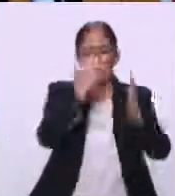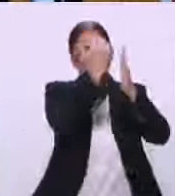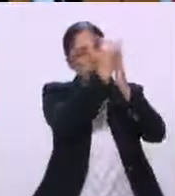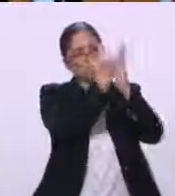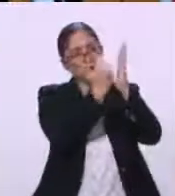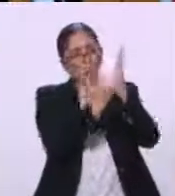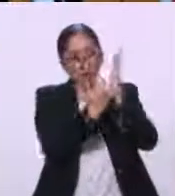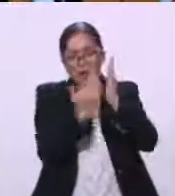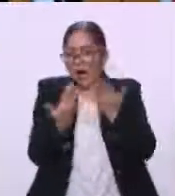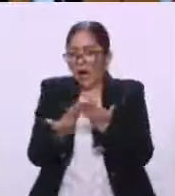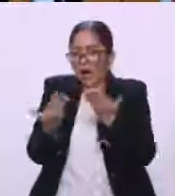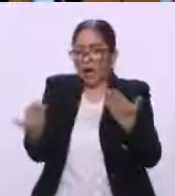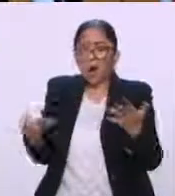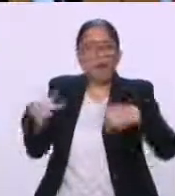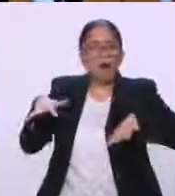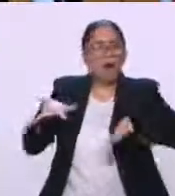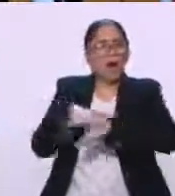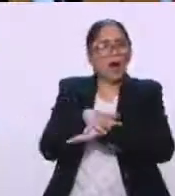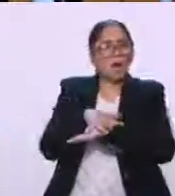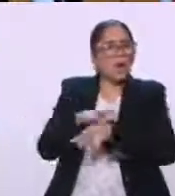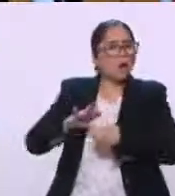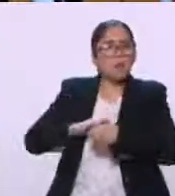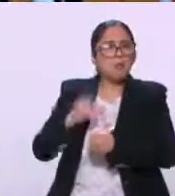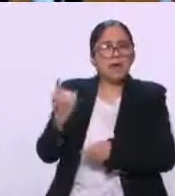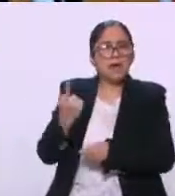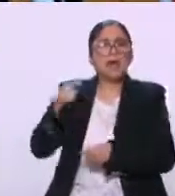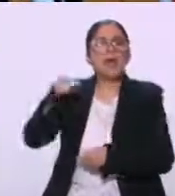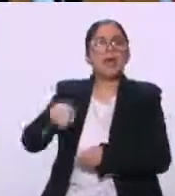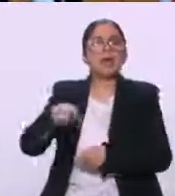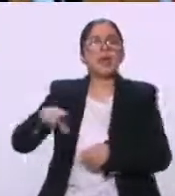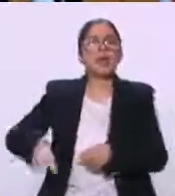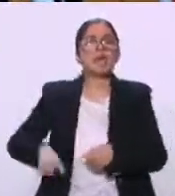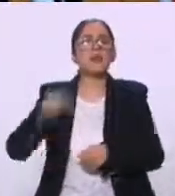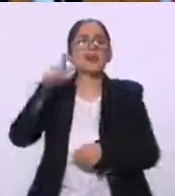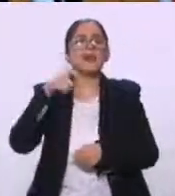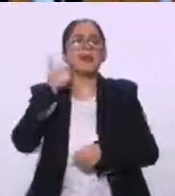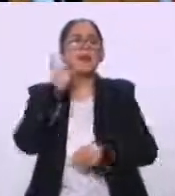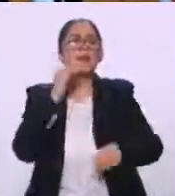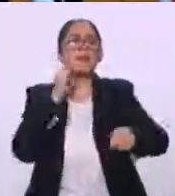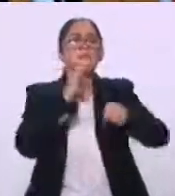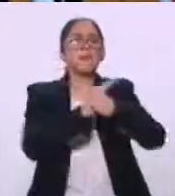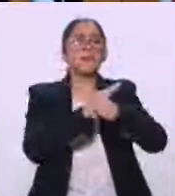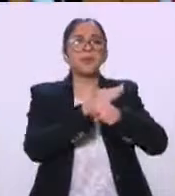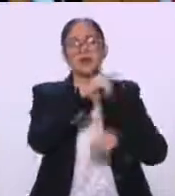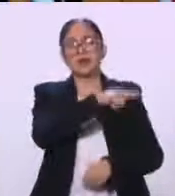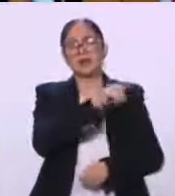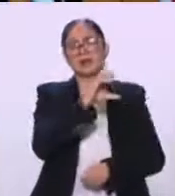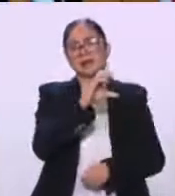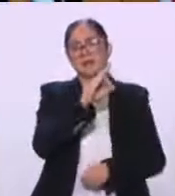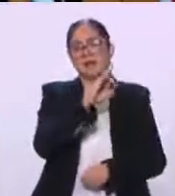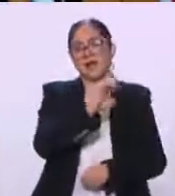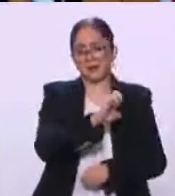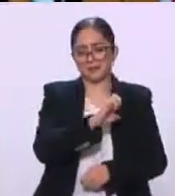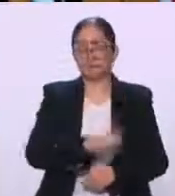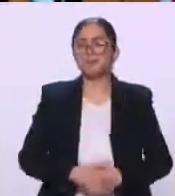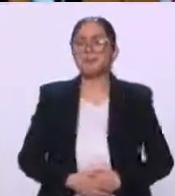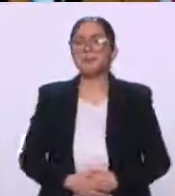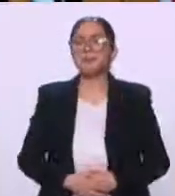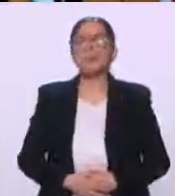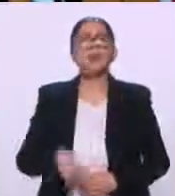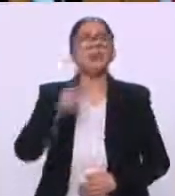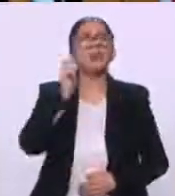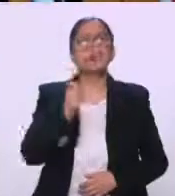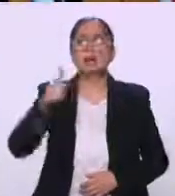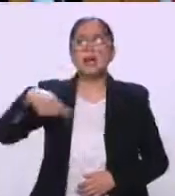objetivo de fortalecer y favorecer a la Comisión Federal. En primera, es totalmente falso que se ponga freno a la generación de